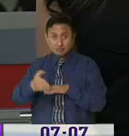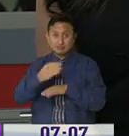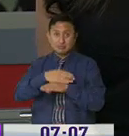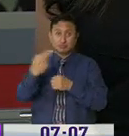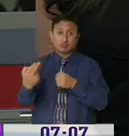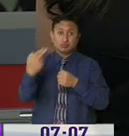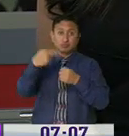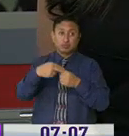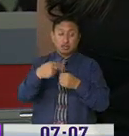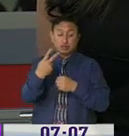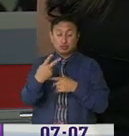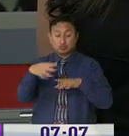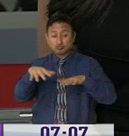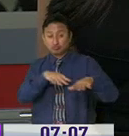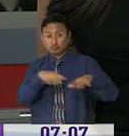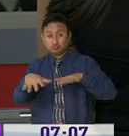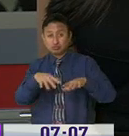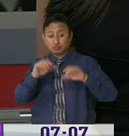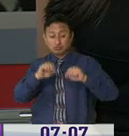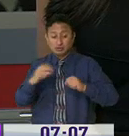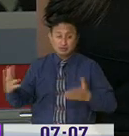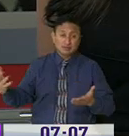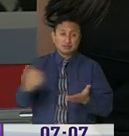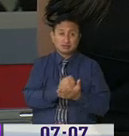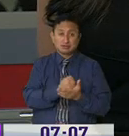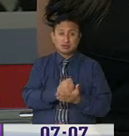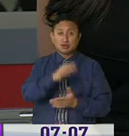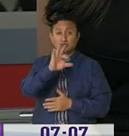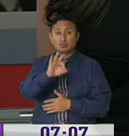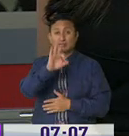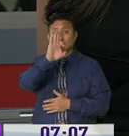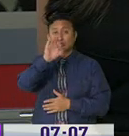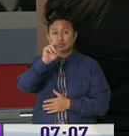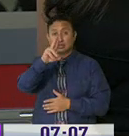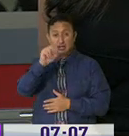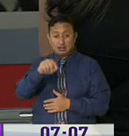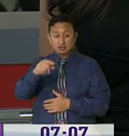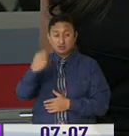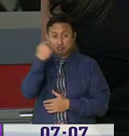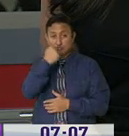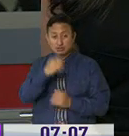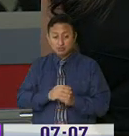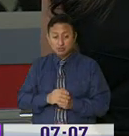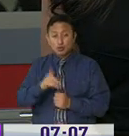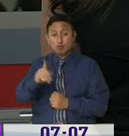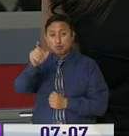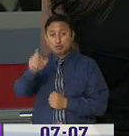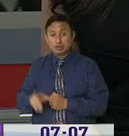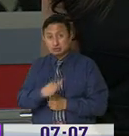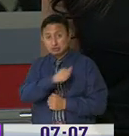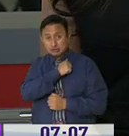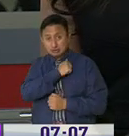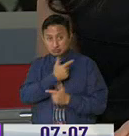megaoperativos que permitieron incautar más de 9 toneladas de droga y rescatar a una persona secuestrada.